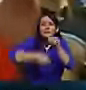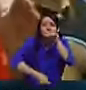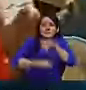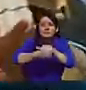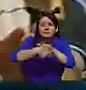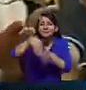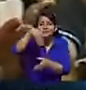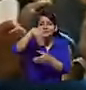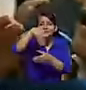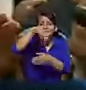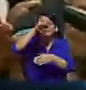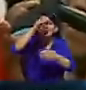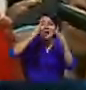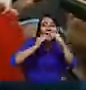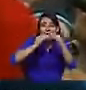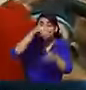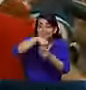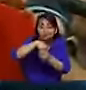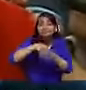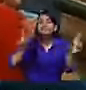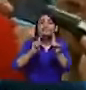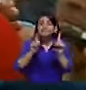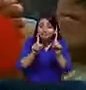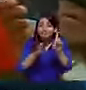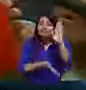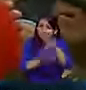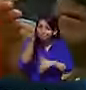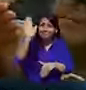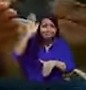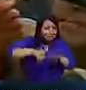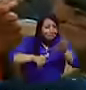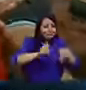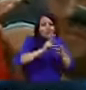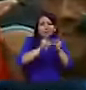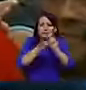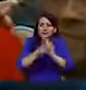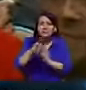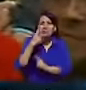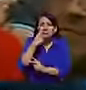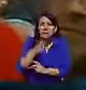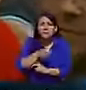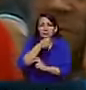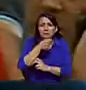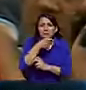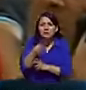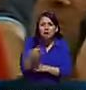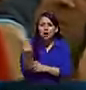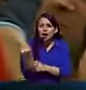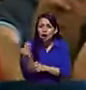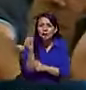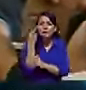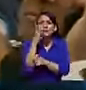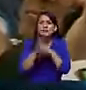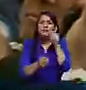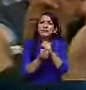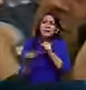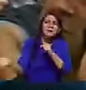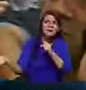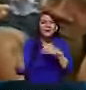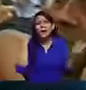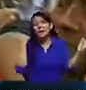casa, salgan, lleven a sus vecinos, a sus padres ancianos, a sus chicos de 16 años.